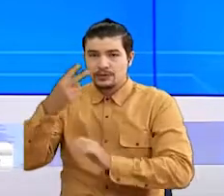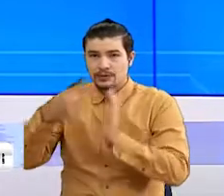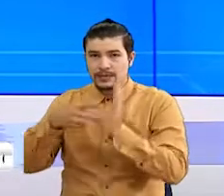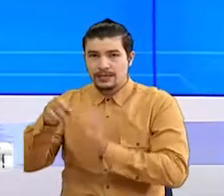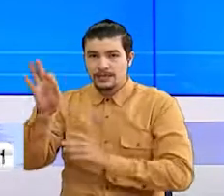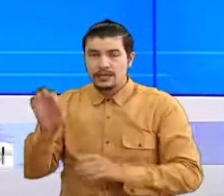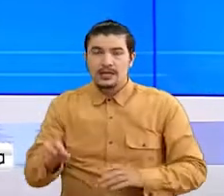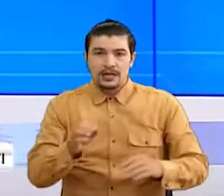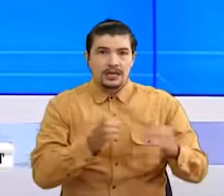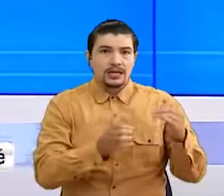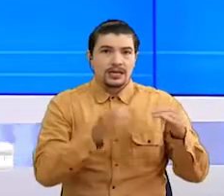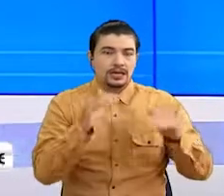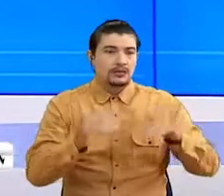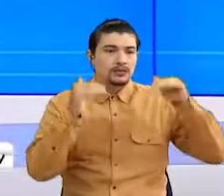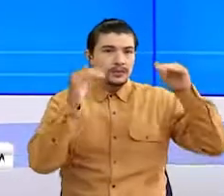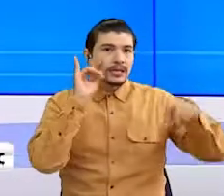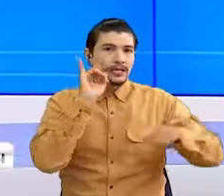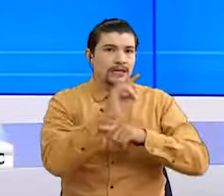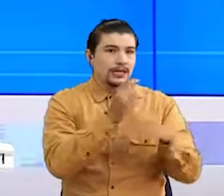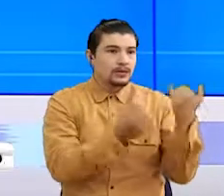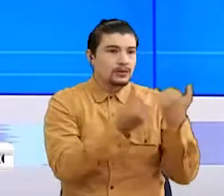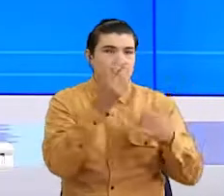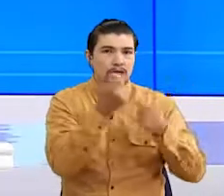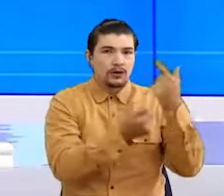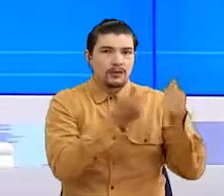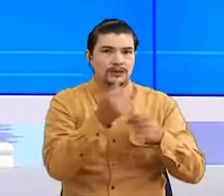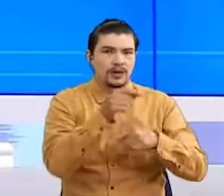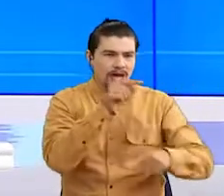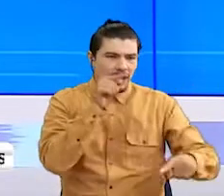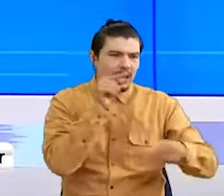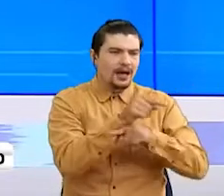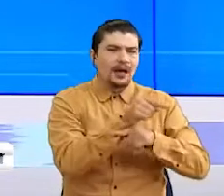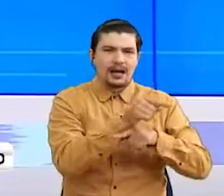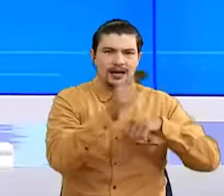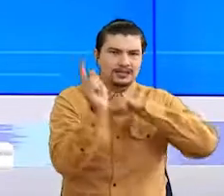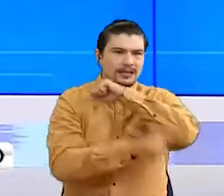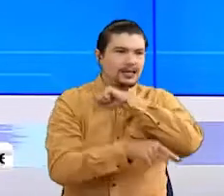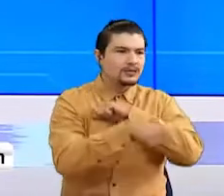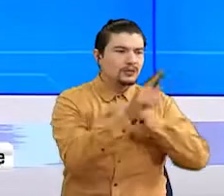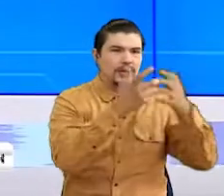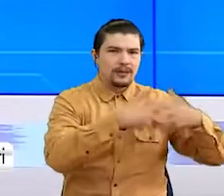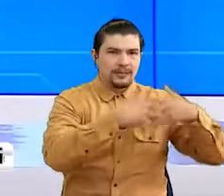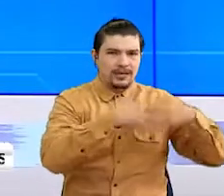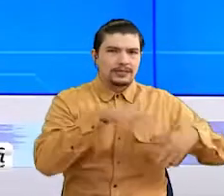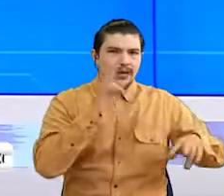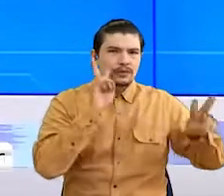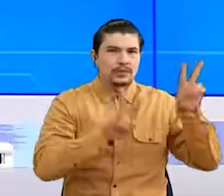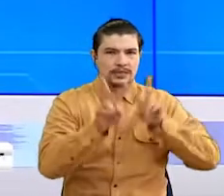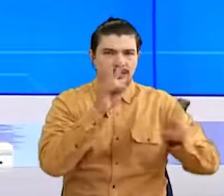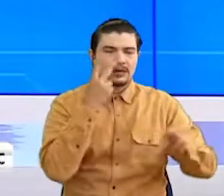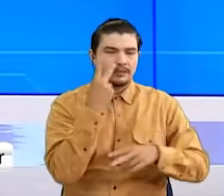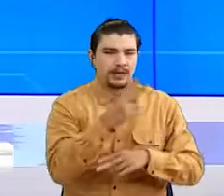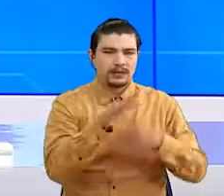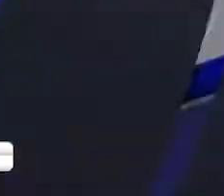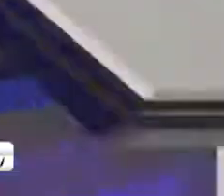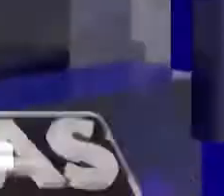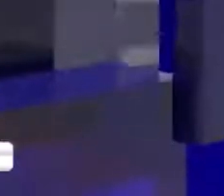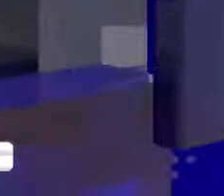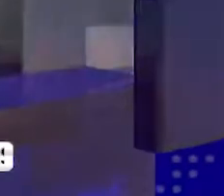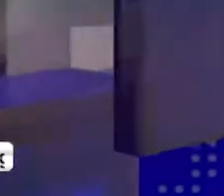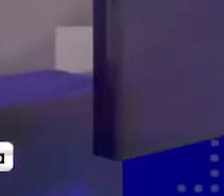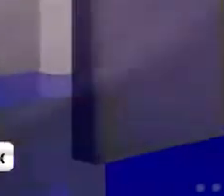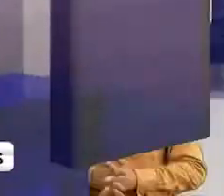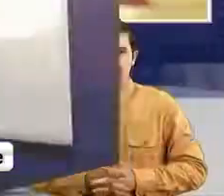formula pliego de cargos contra por el mundo s a s deyanira días usted tiene todos los detalles buenas tardes